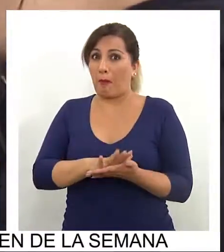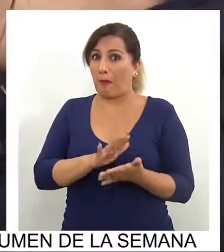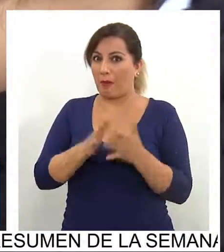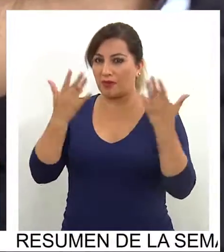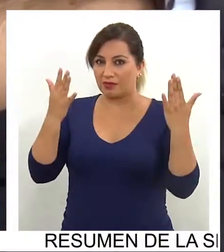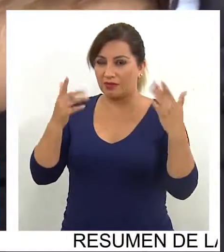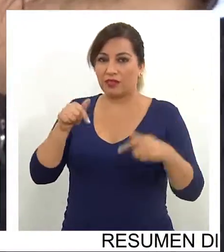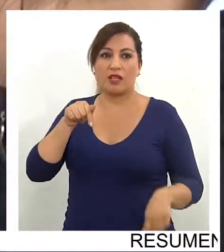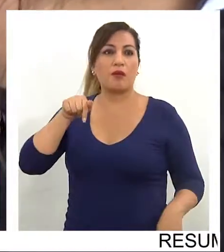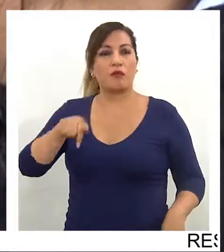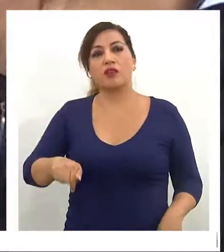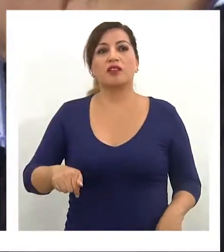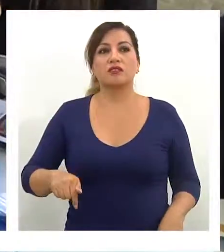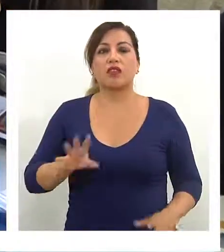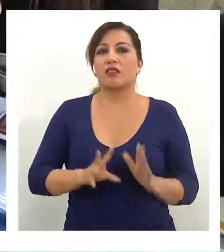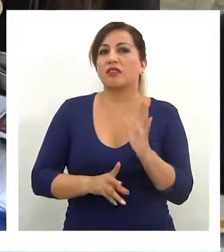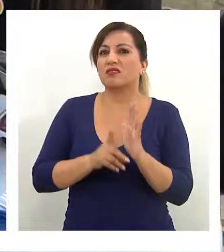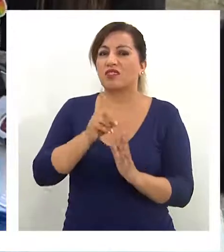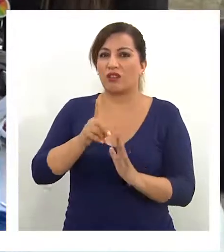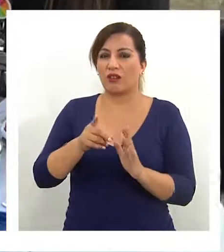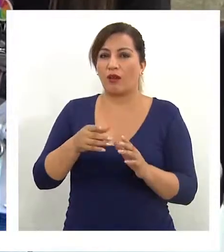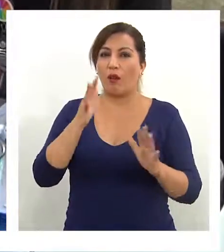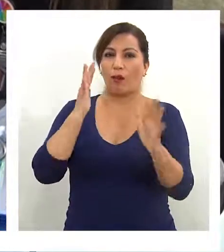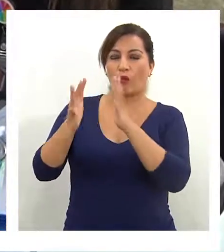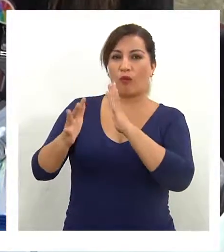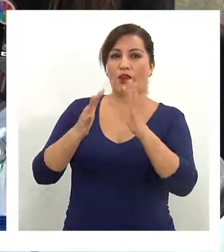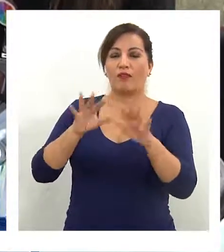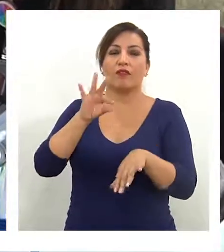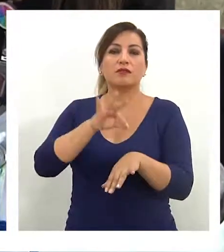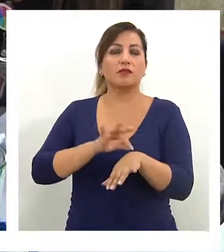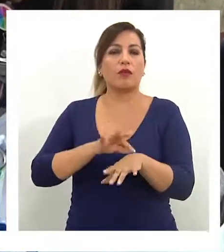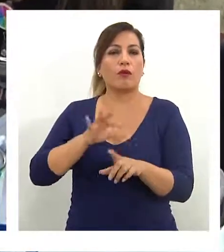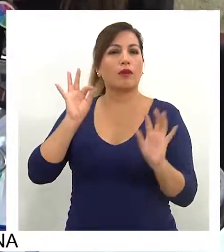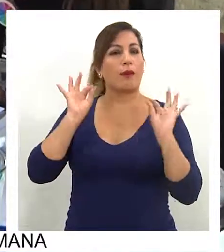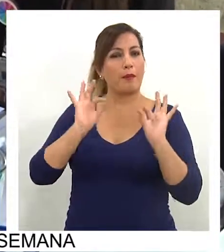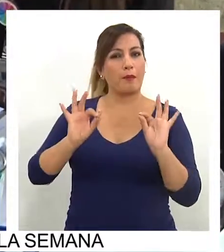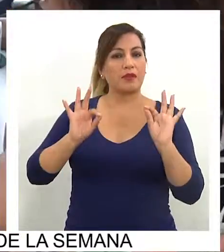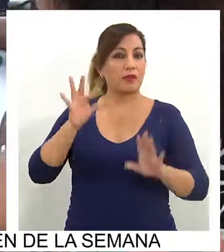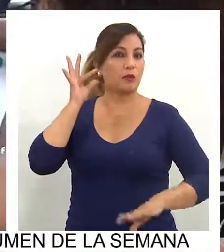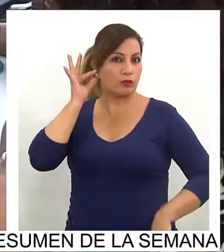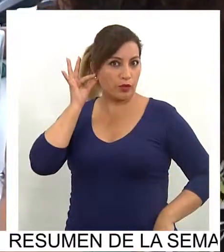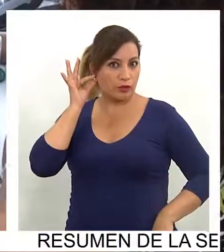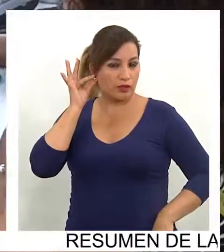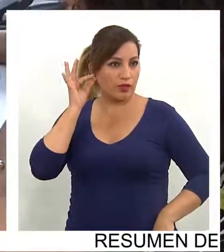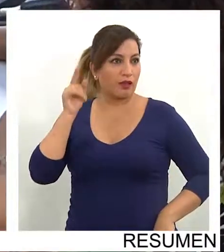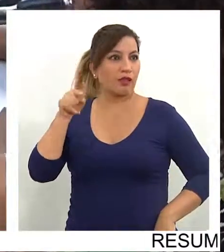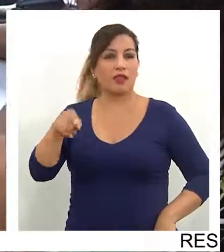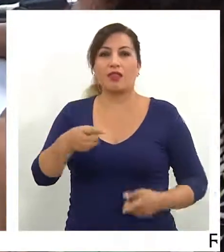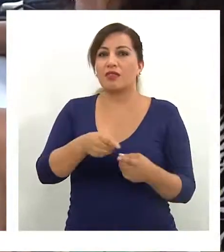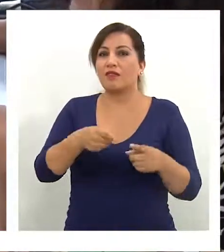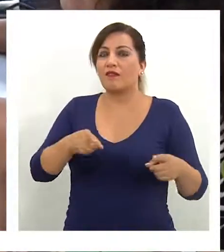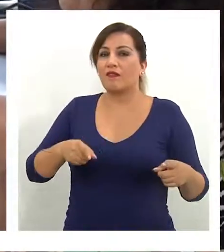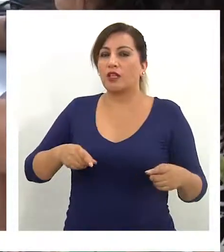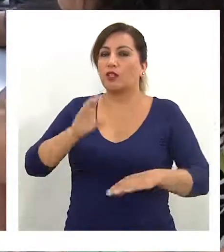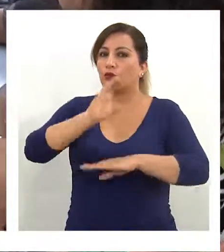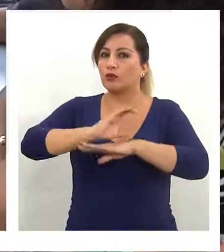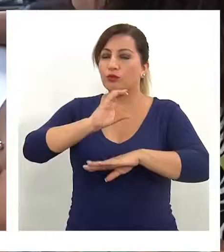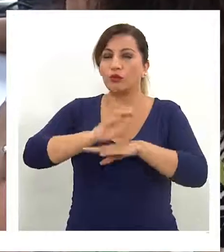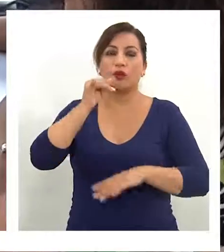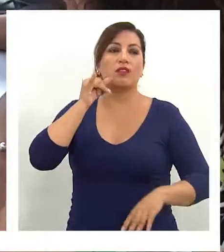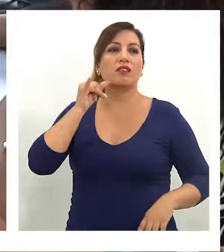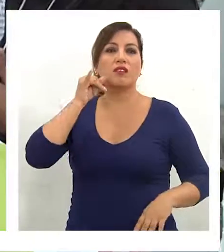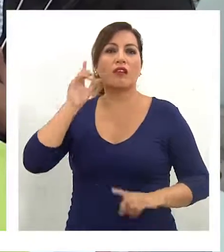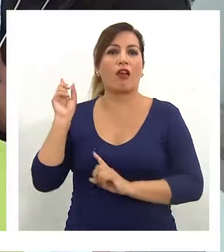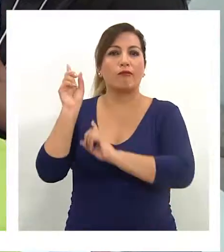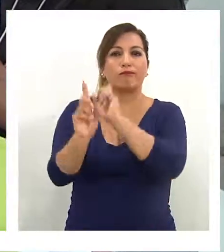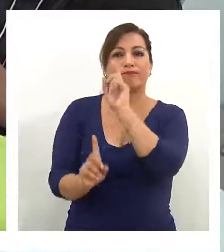conmemorarlo. Es por eso que desarrollaron una Feria de la Salud, especialmente para las mujeres, donde los distintos consultorios de la